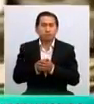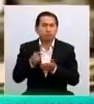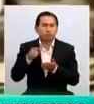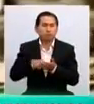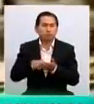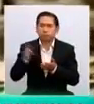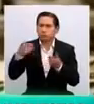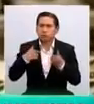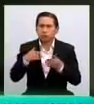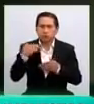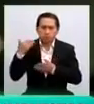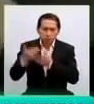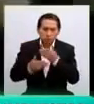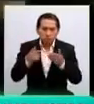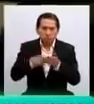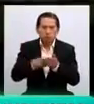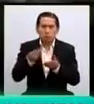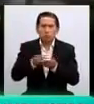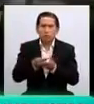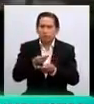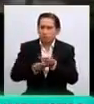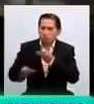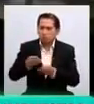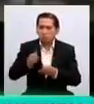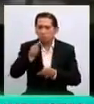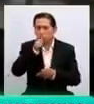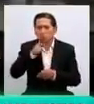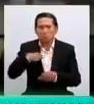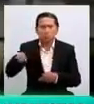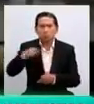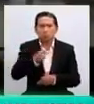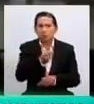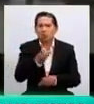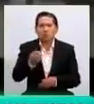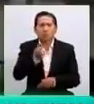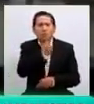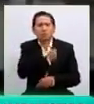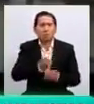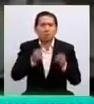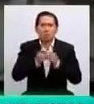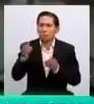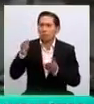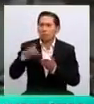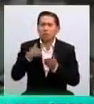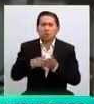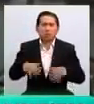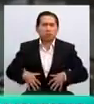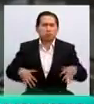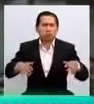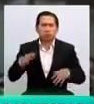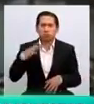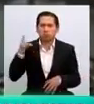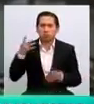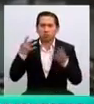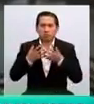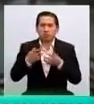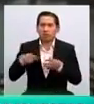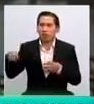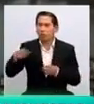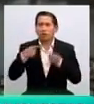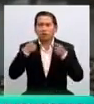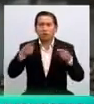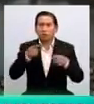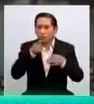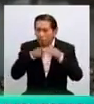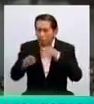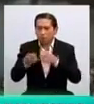se realizaba todo un proceso de lavado de dinero de algunos delincuentes, además de millonarios, empresarios y personalidades que evaden